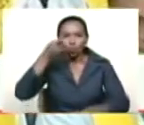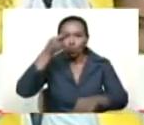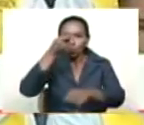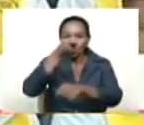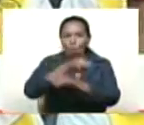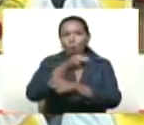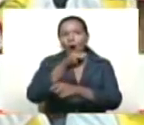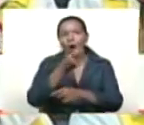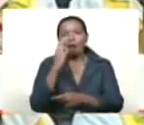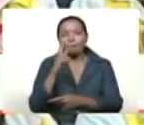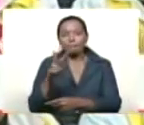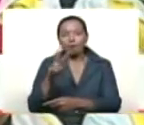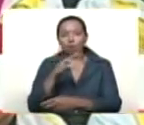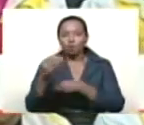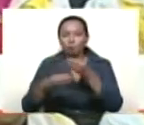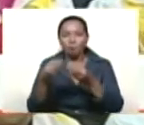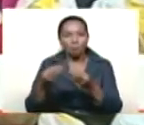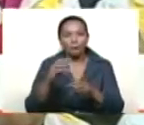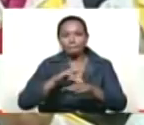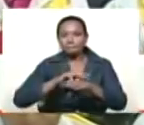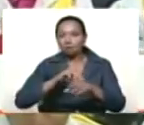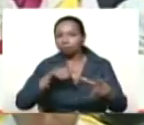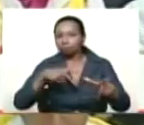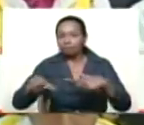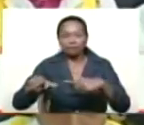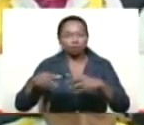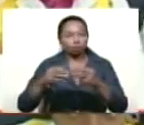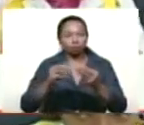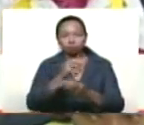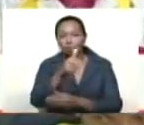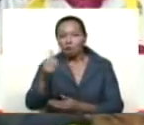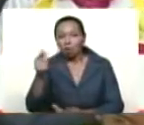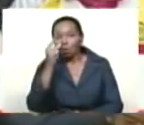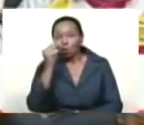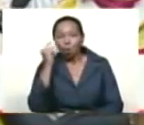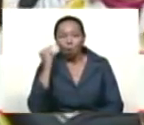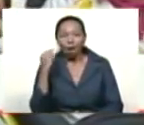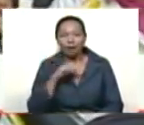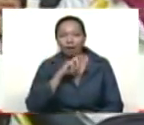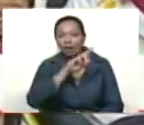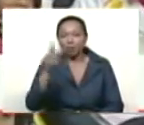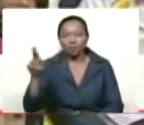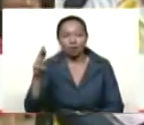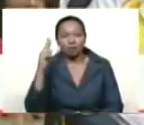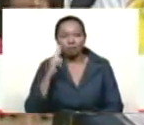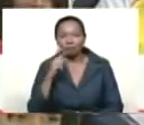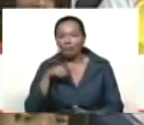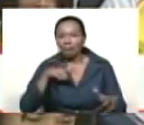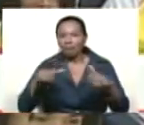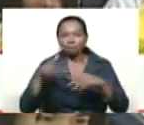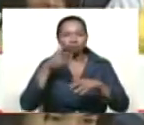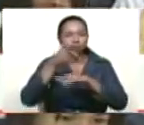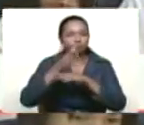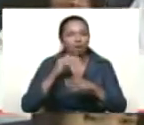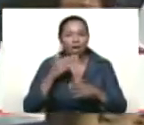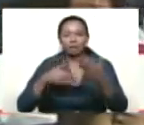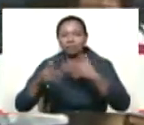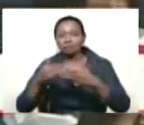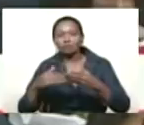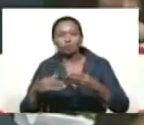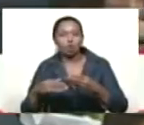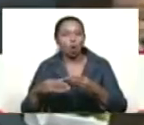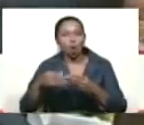graduándose ya como médicos y médicas de la República, listos para ir a servir al